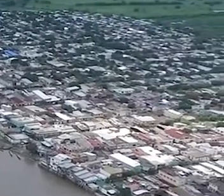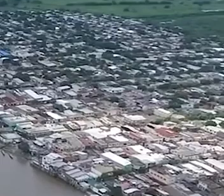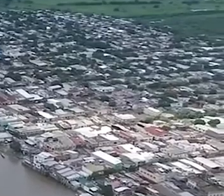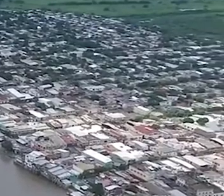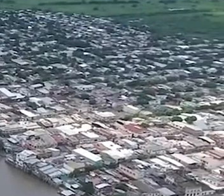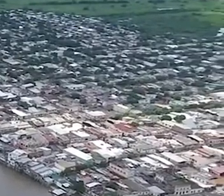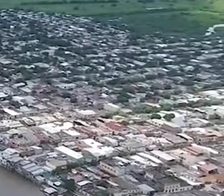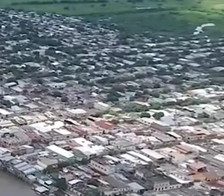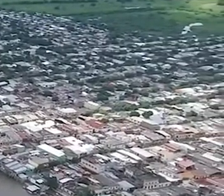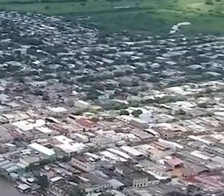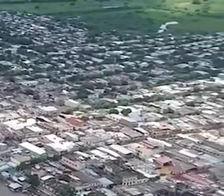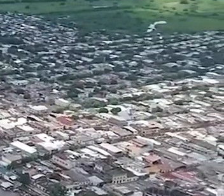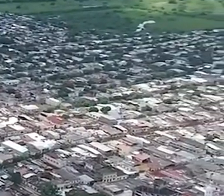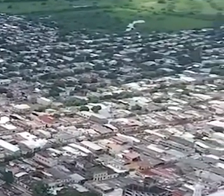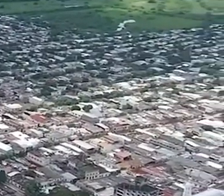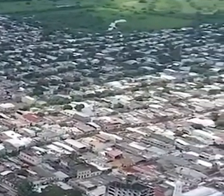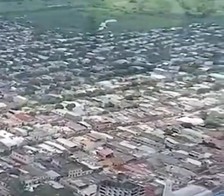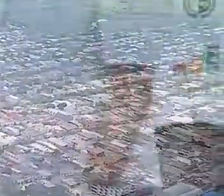Música